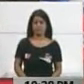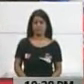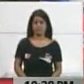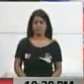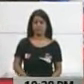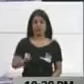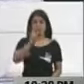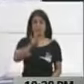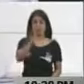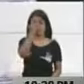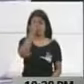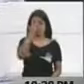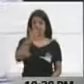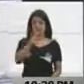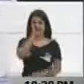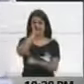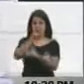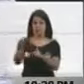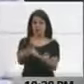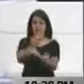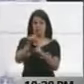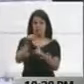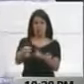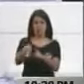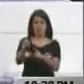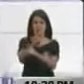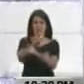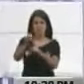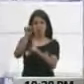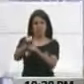Cuatro de febrero, represión, represión.